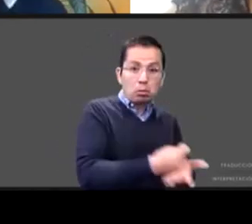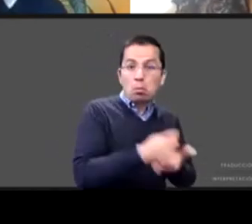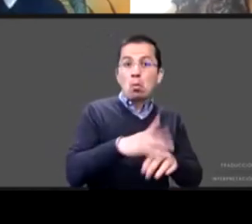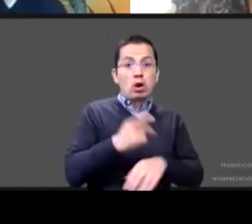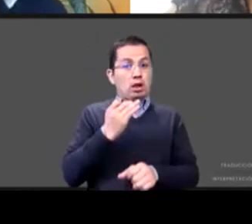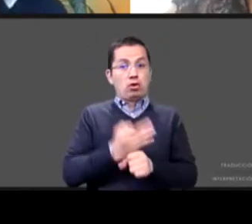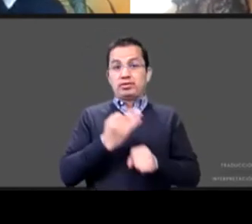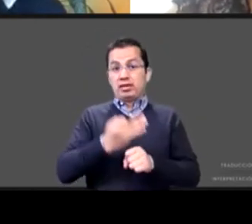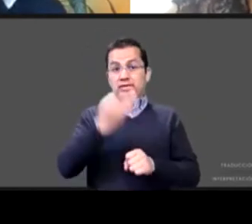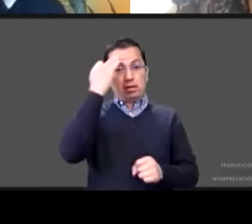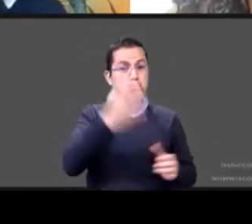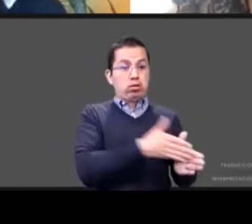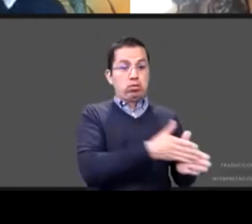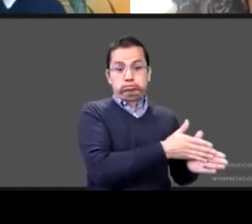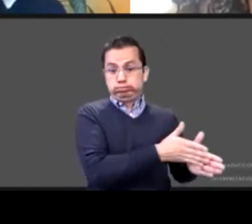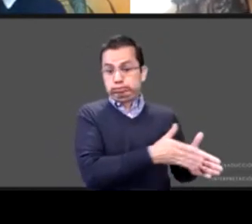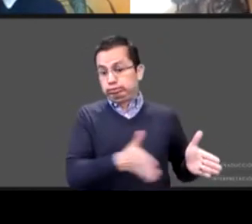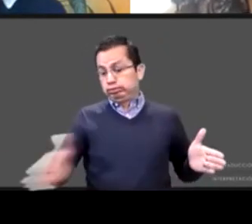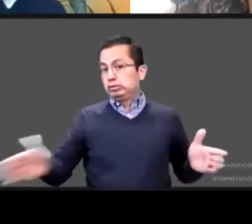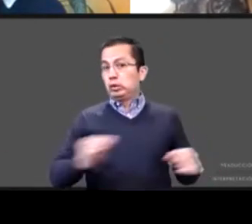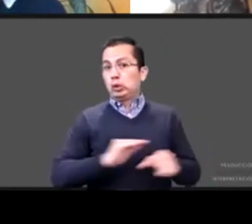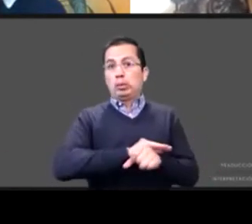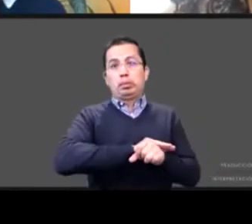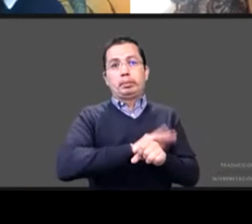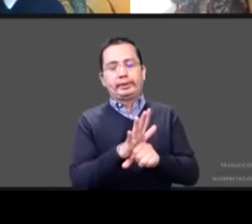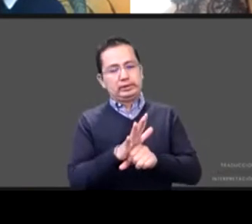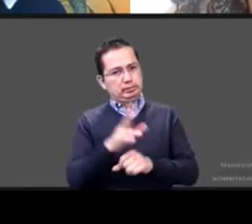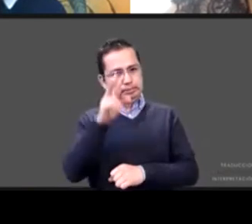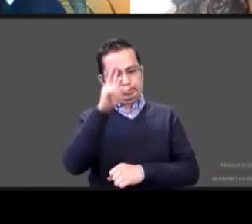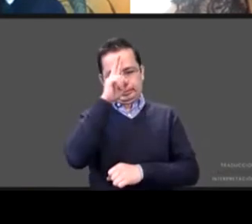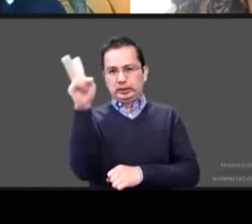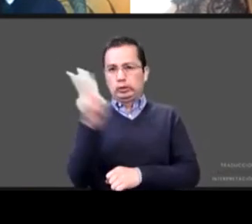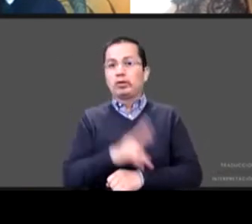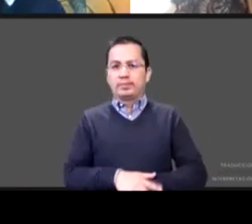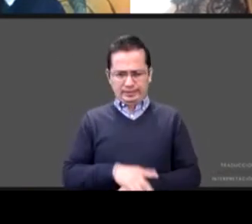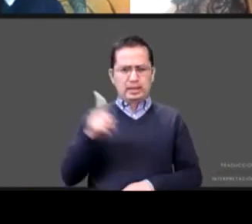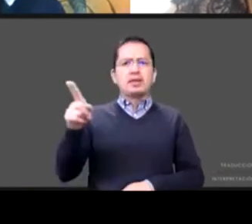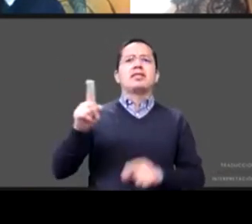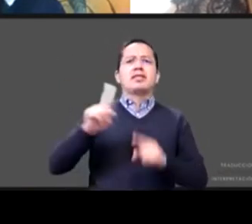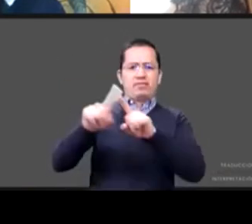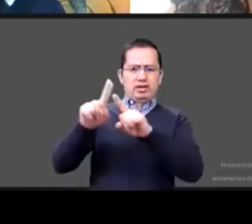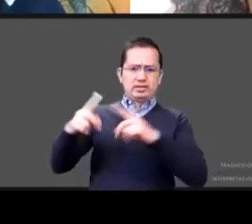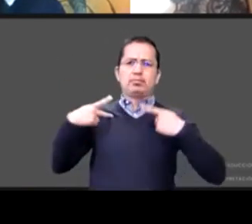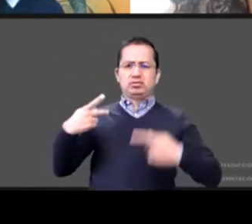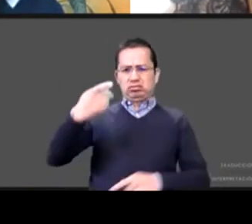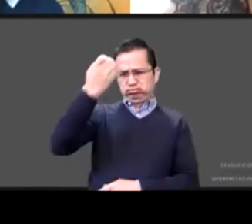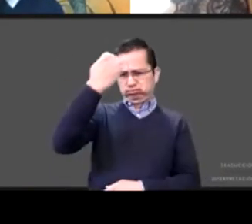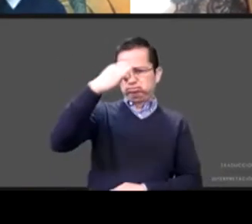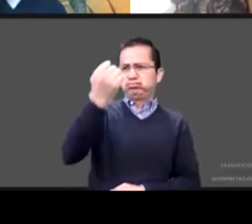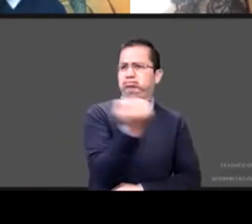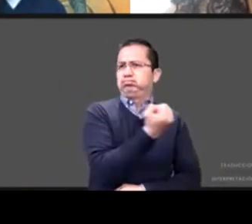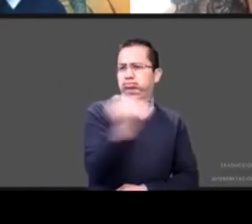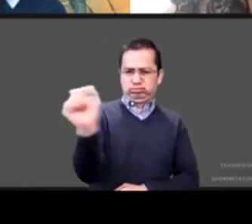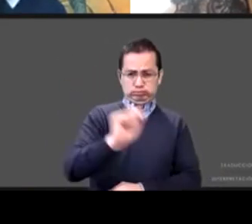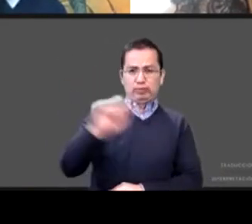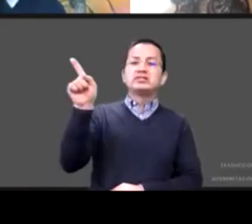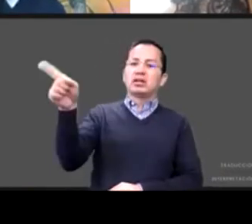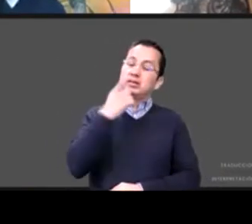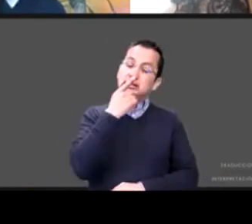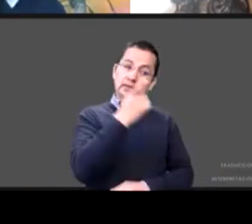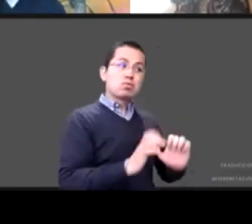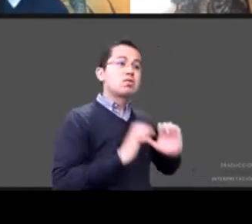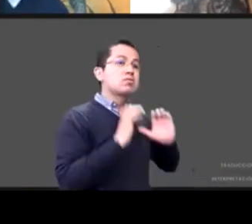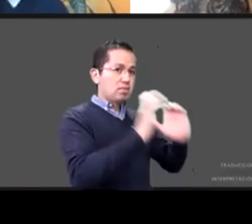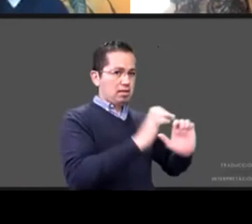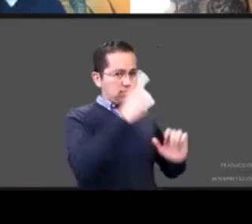expertos de diversos organismos internacionales nos han ido alertando. Pero también sabemos que niñas, niños y adolescentes tienen menos recursos